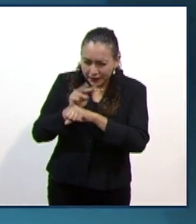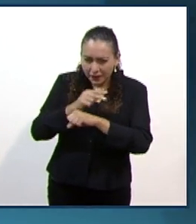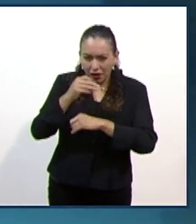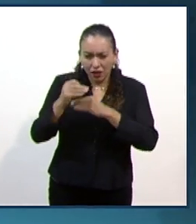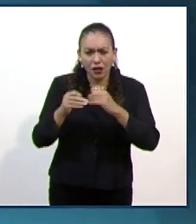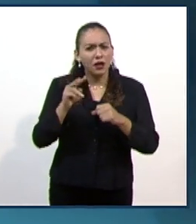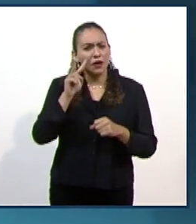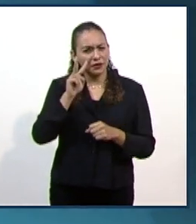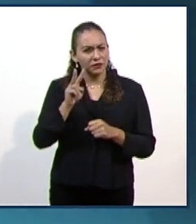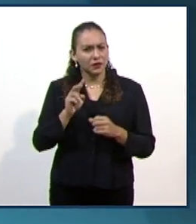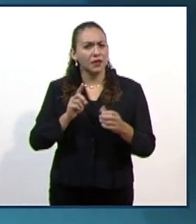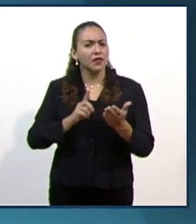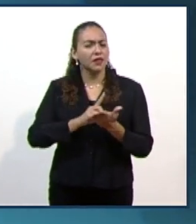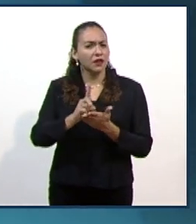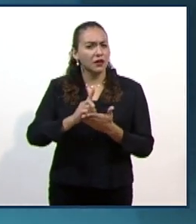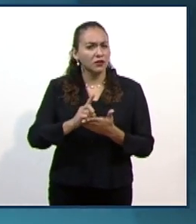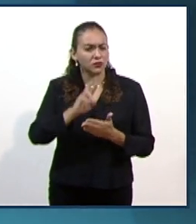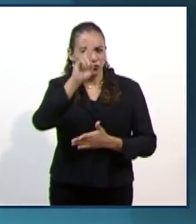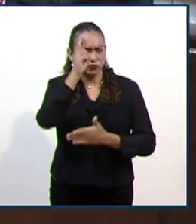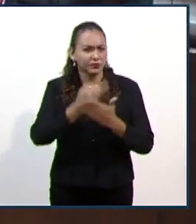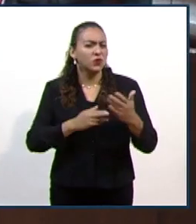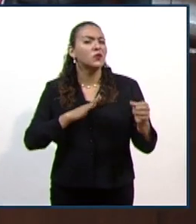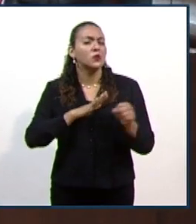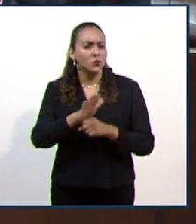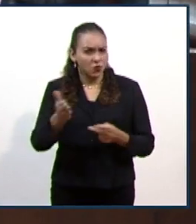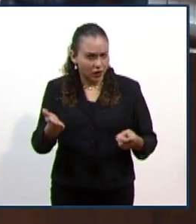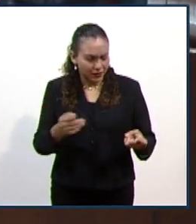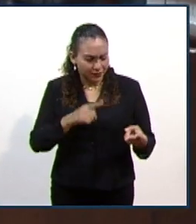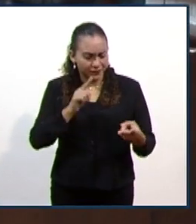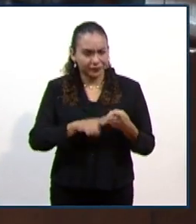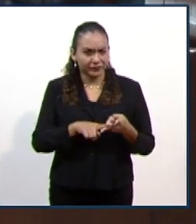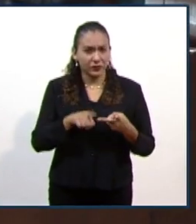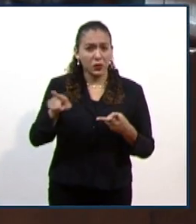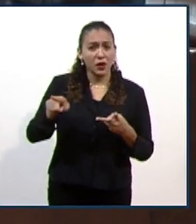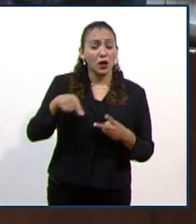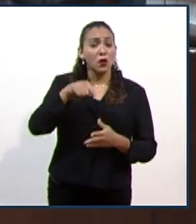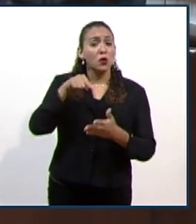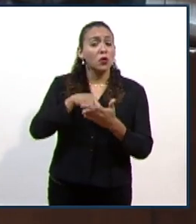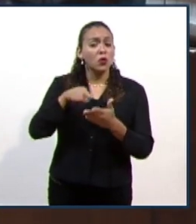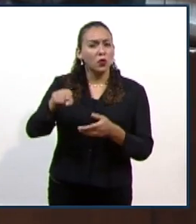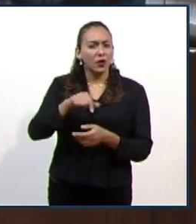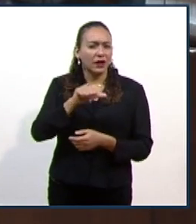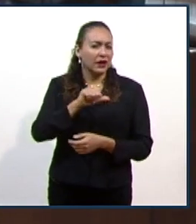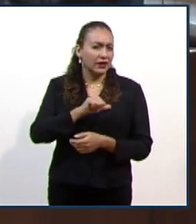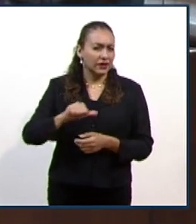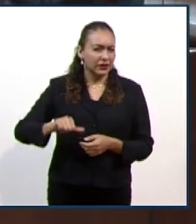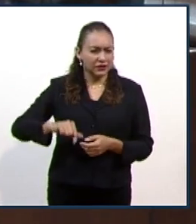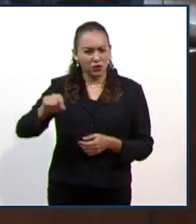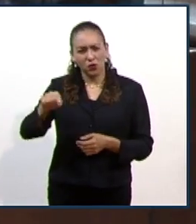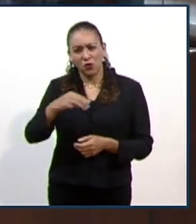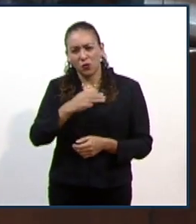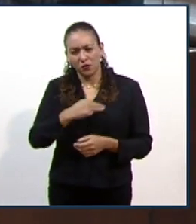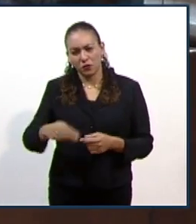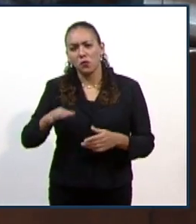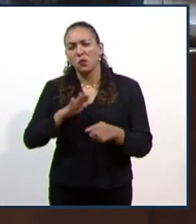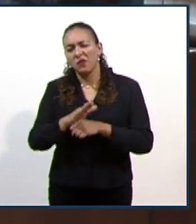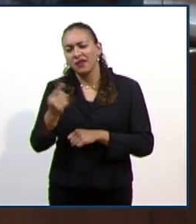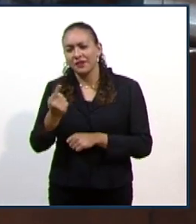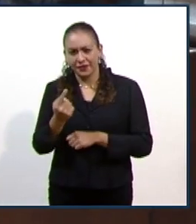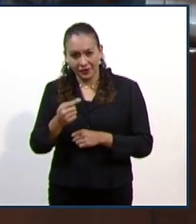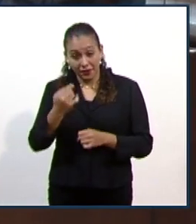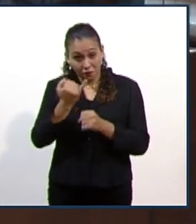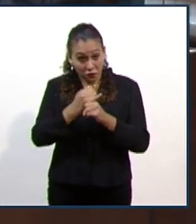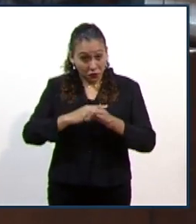se encuentran en riesgo, lo que requiere de mayor escrutinio o llevar a cabo diligencias para contar con